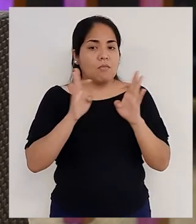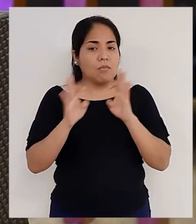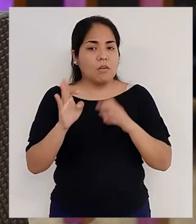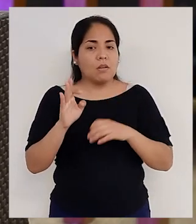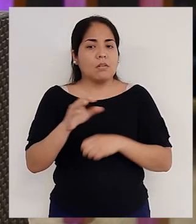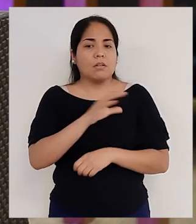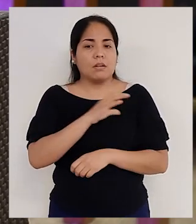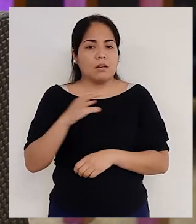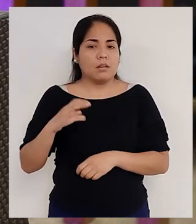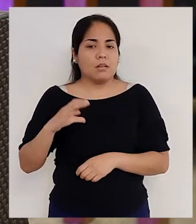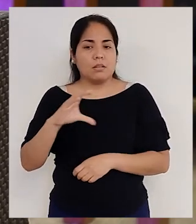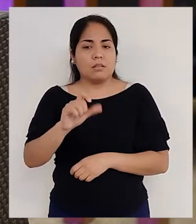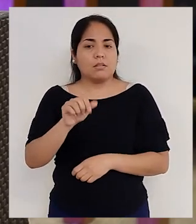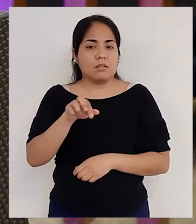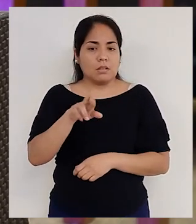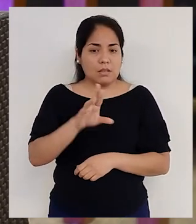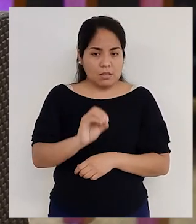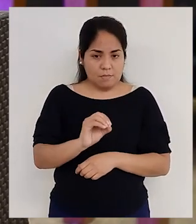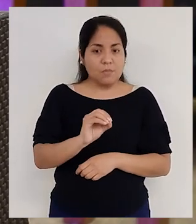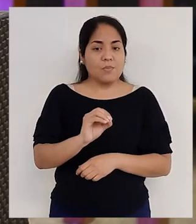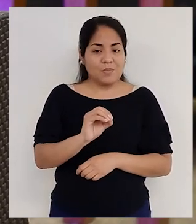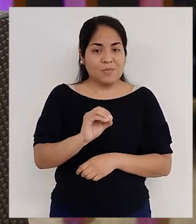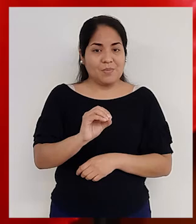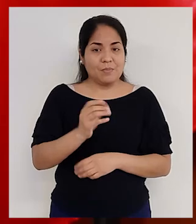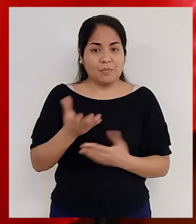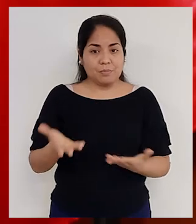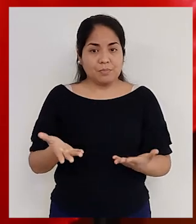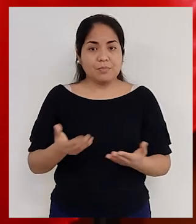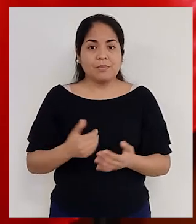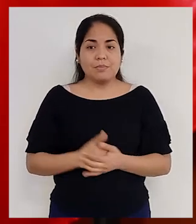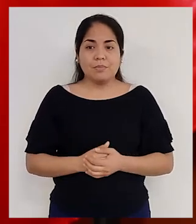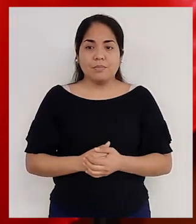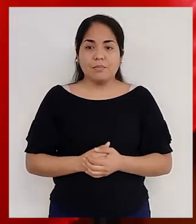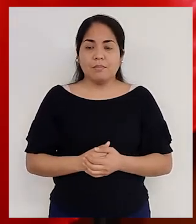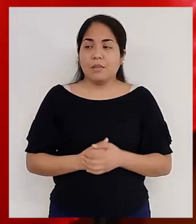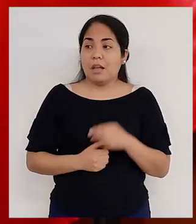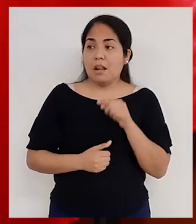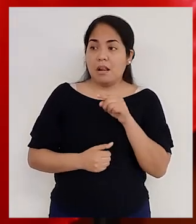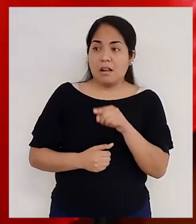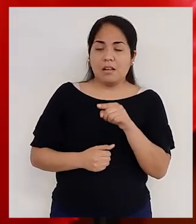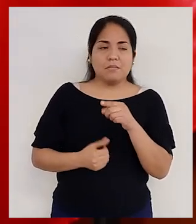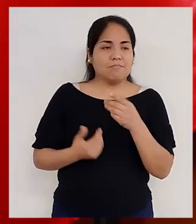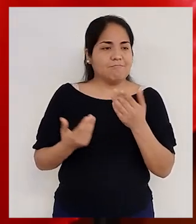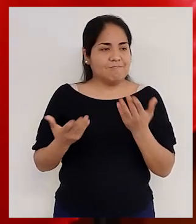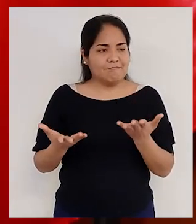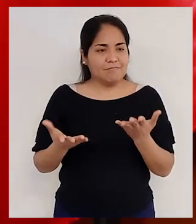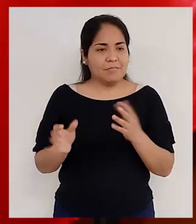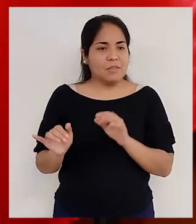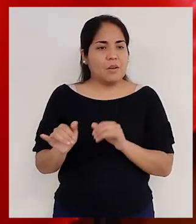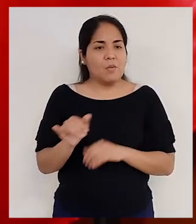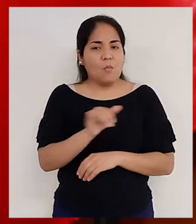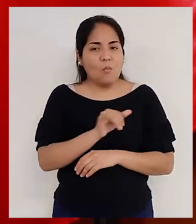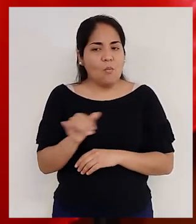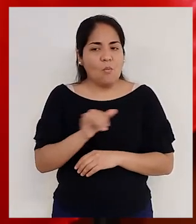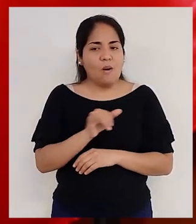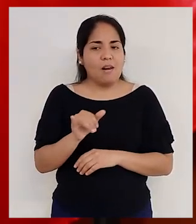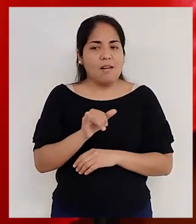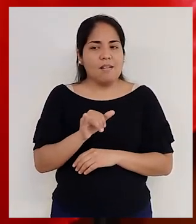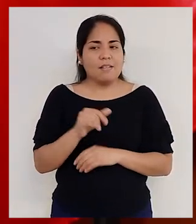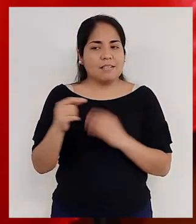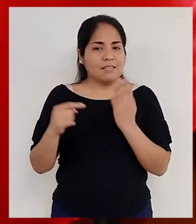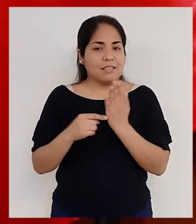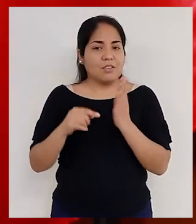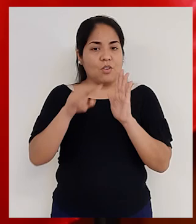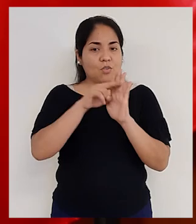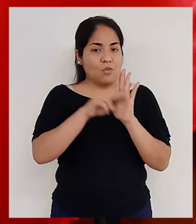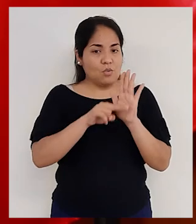encontrar, las redes sociales del CEDPRO, que son las principales impulsadores, básicamente, es igual de los que el plan nacional, igual que